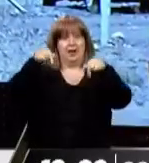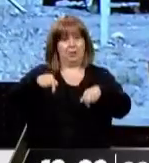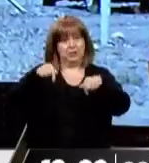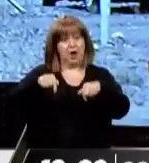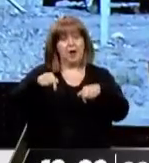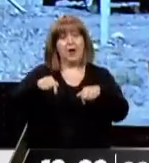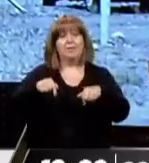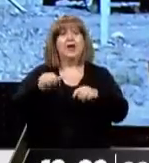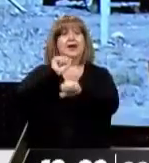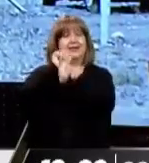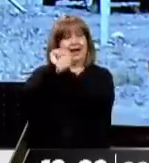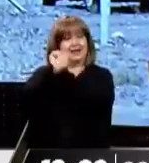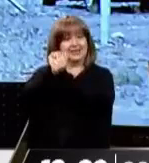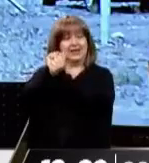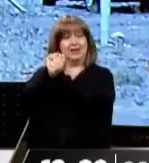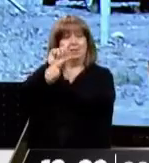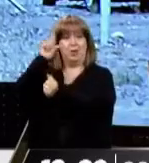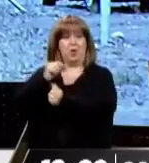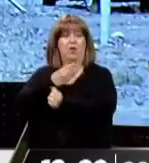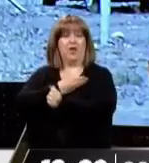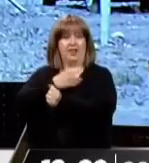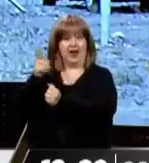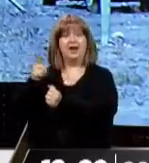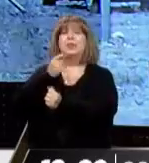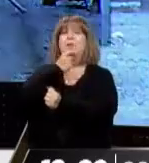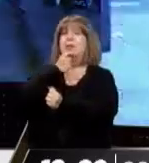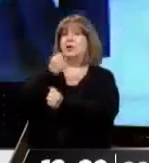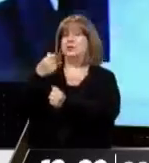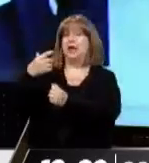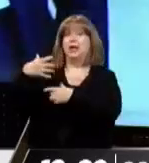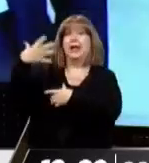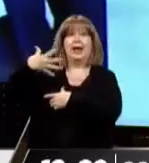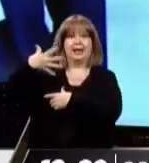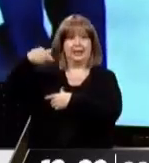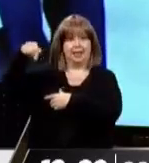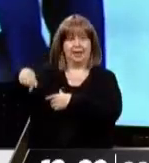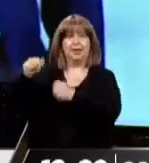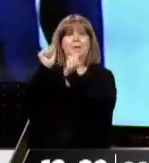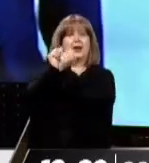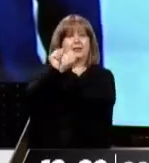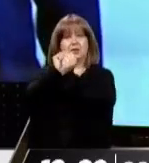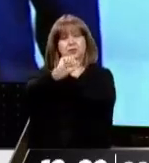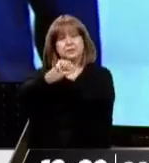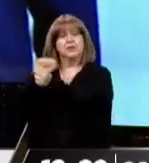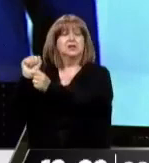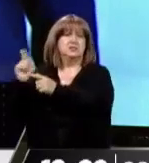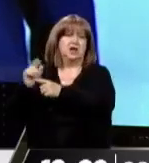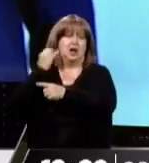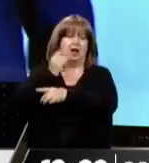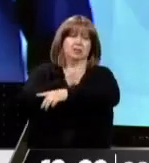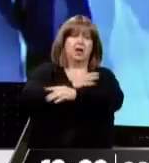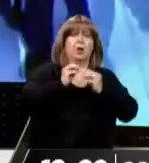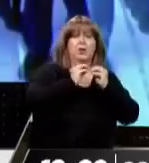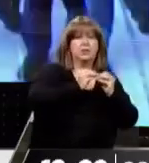tiempos. Uh-huh. Hablamos de la cárcel federal, sí, que es una de las 5 del país y está aquí en la provincia de Mendoza. Es donde se alojan presos que están condenados o